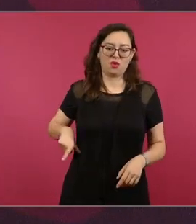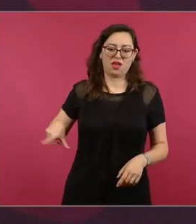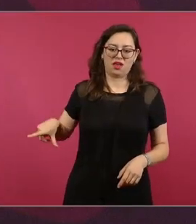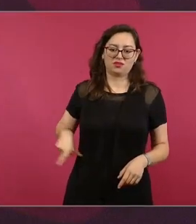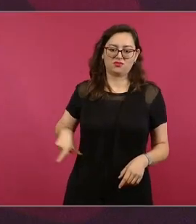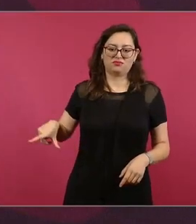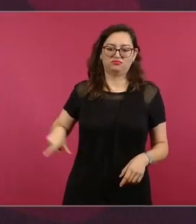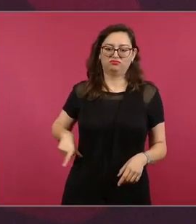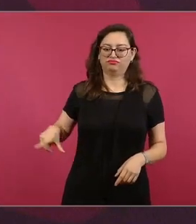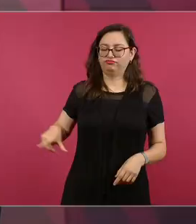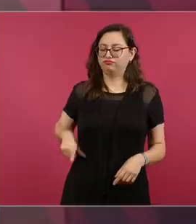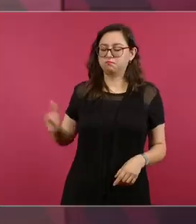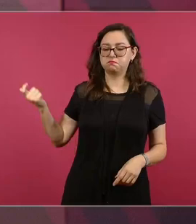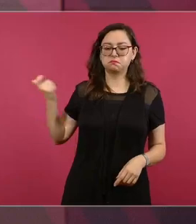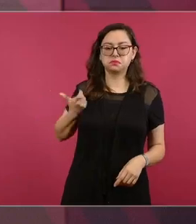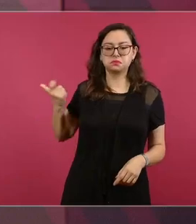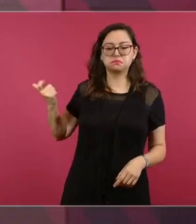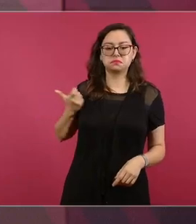y